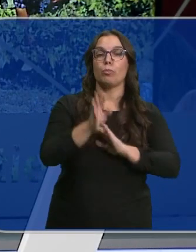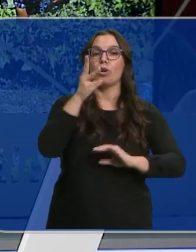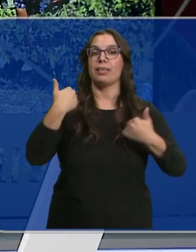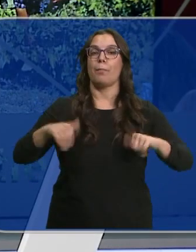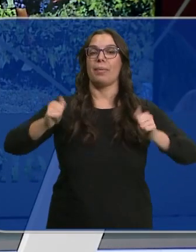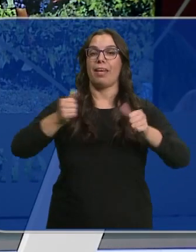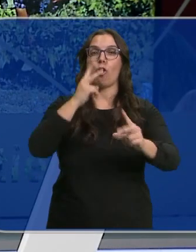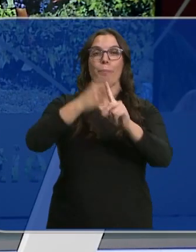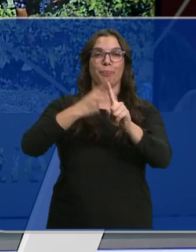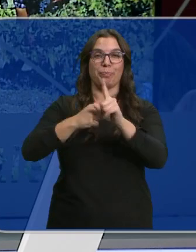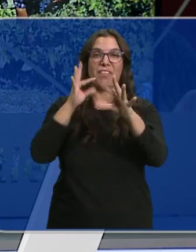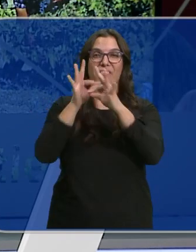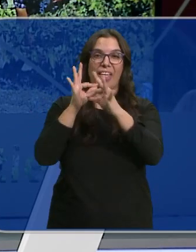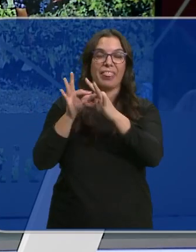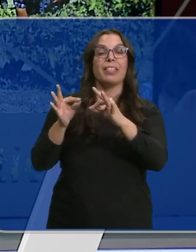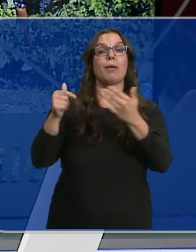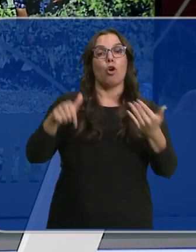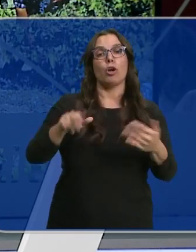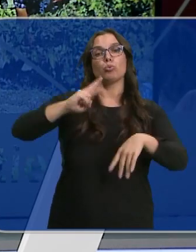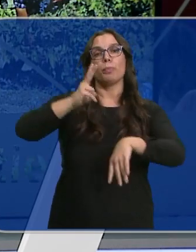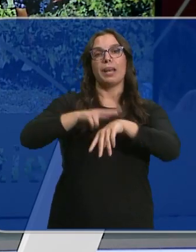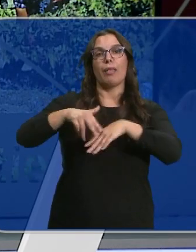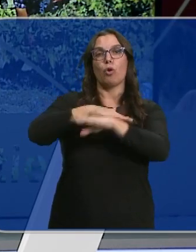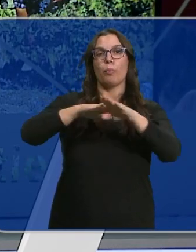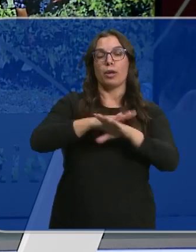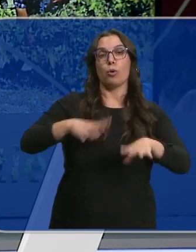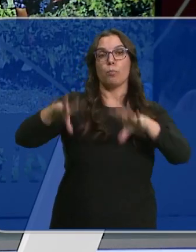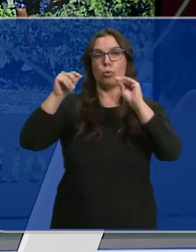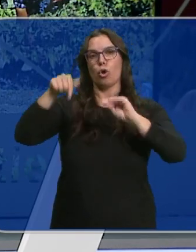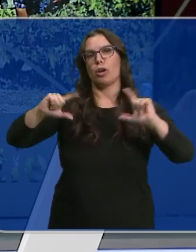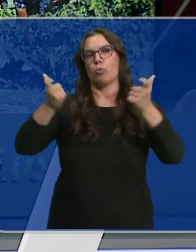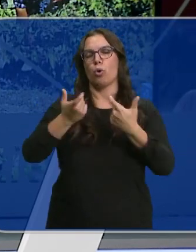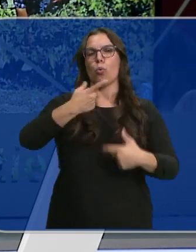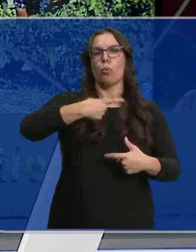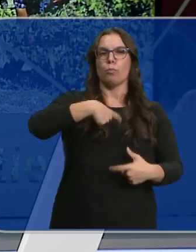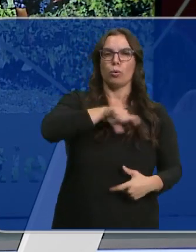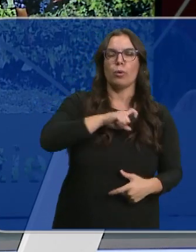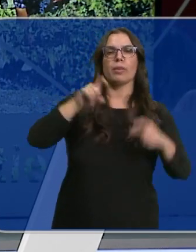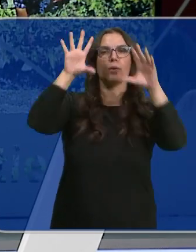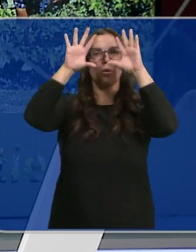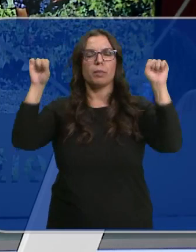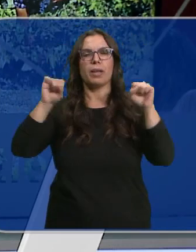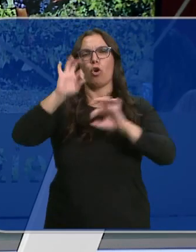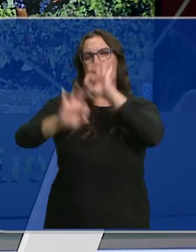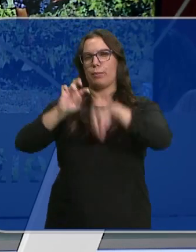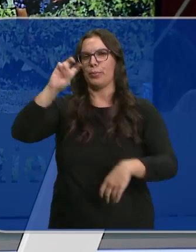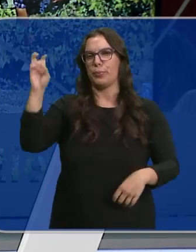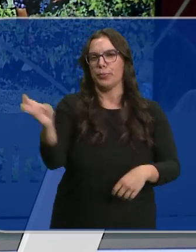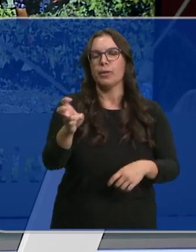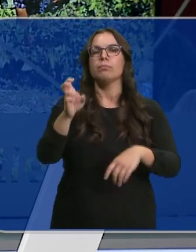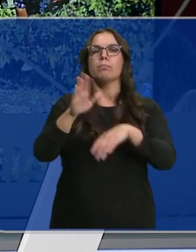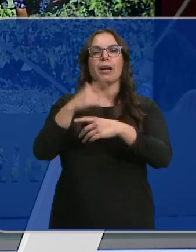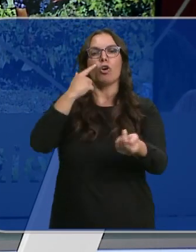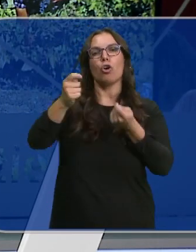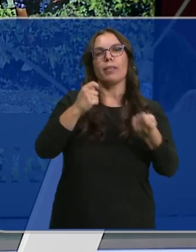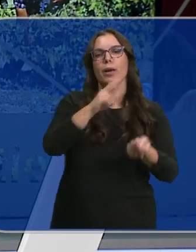en marcha, el subdelegado del Gobierno en Burgos ha mantenido esta mañana una reunión con Guardia Civil, Policía Nacional y otros organismos del Estado para velar por la